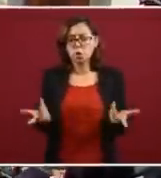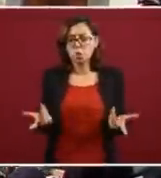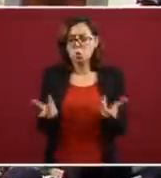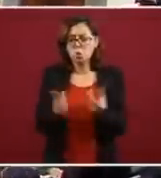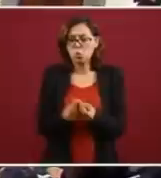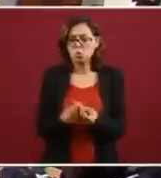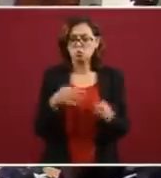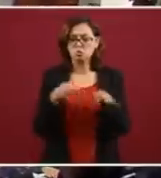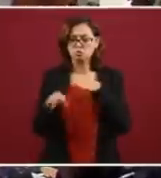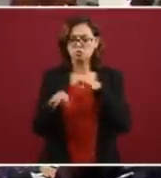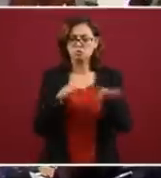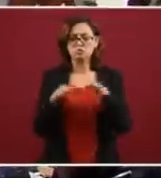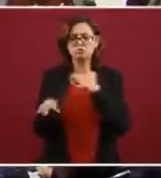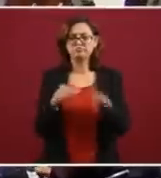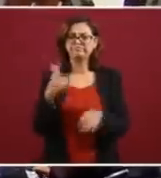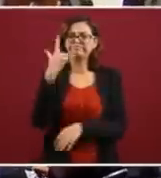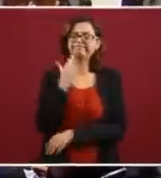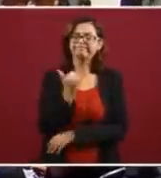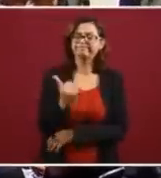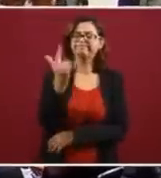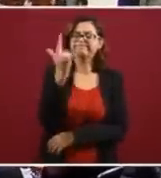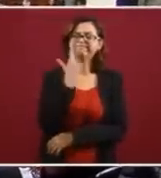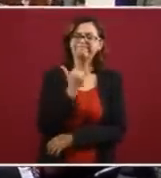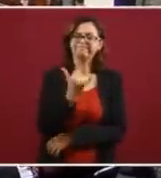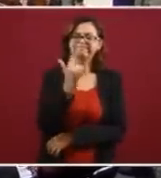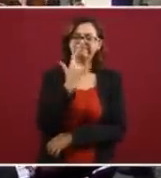trabajando con perseverancia.